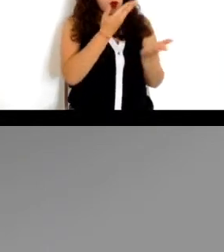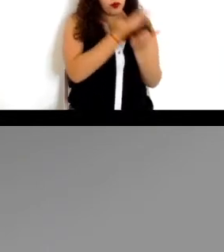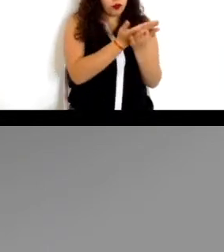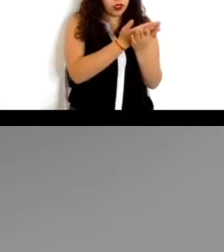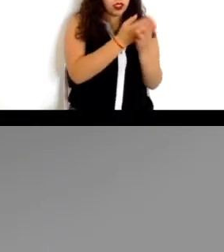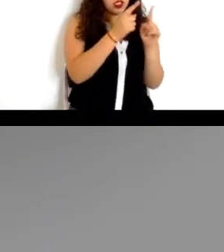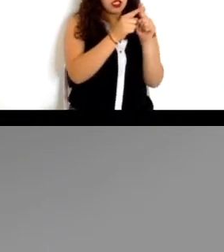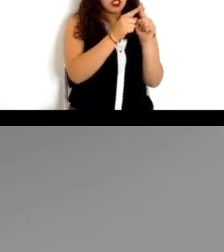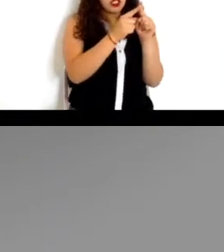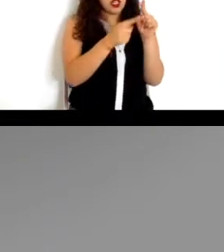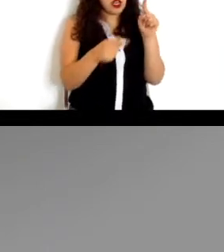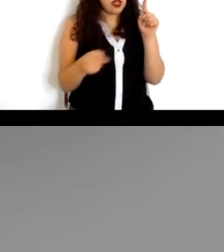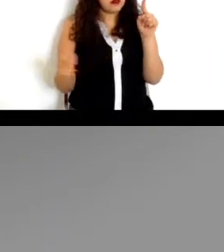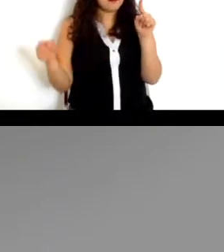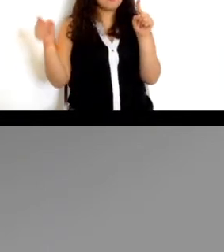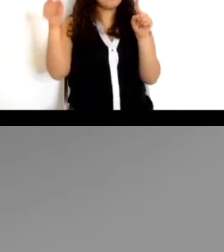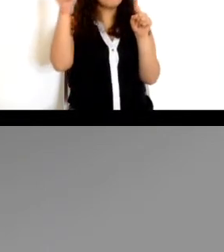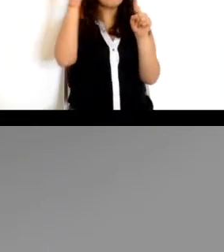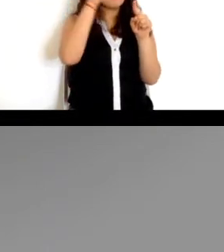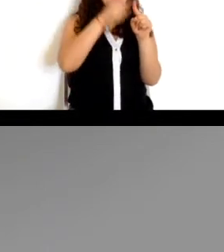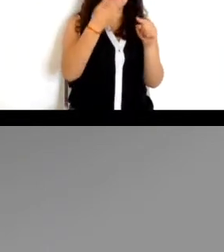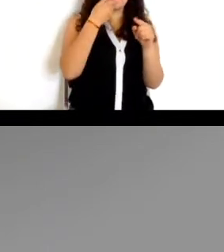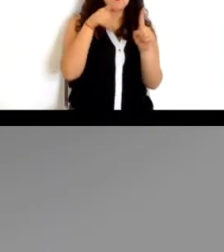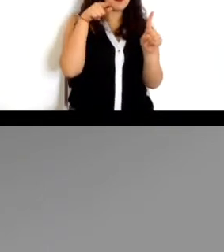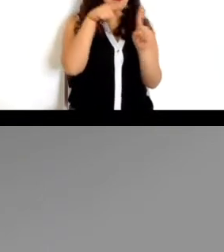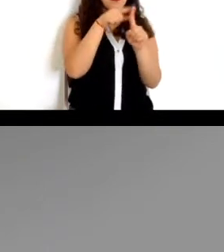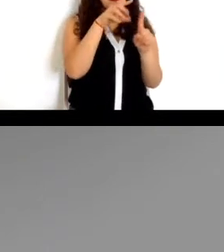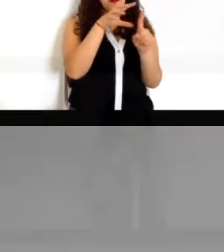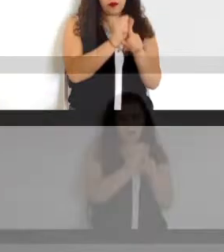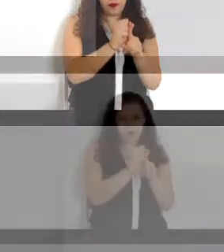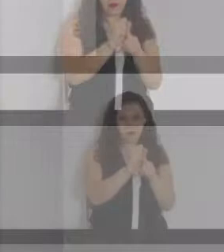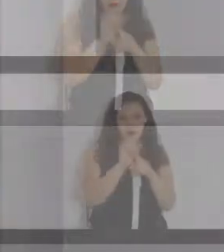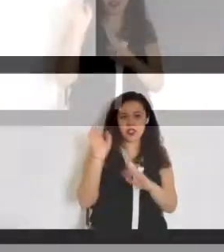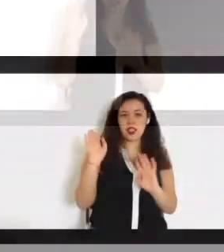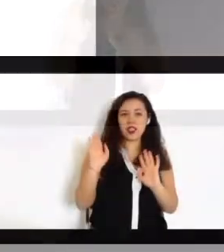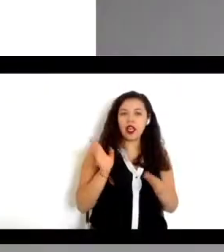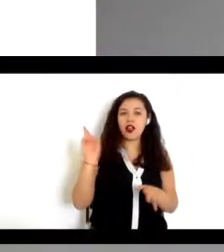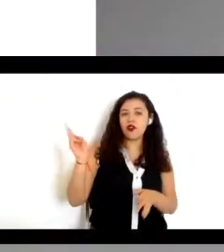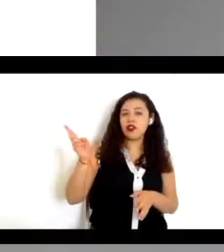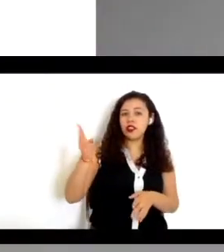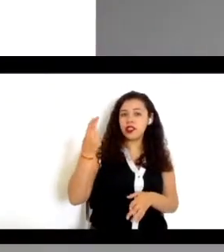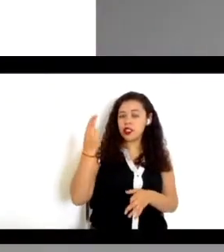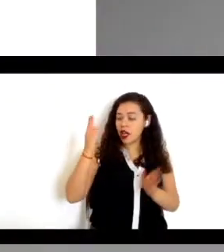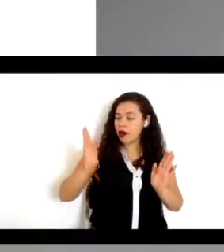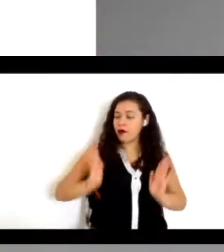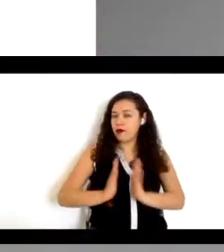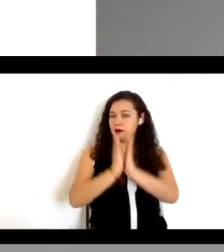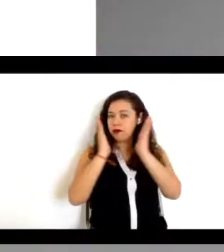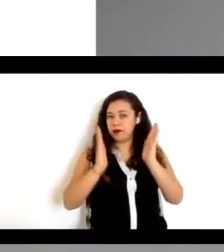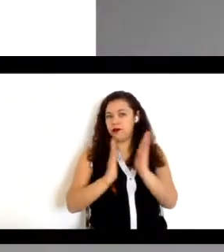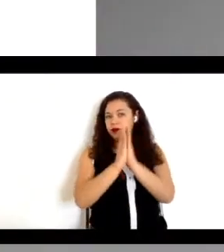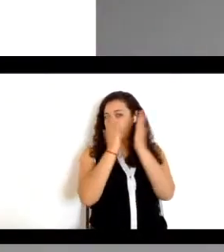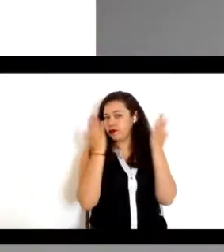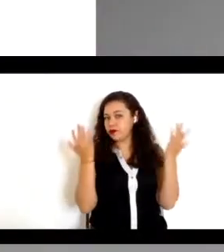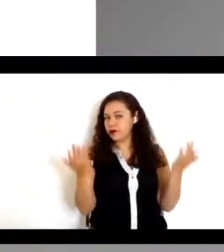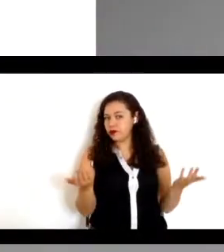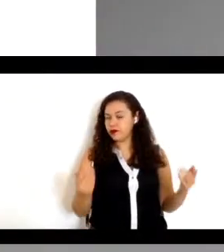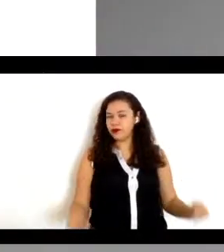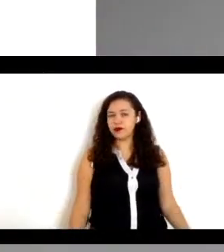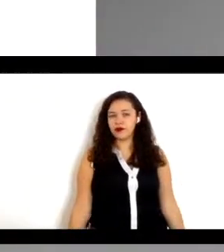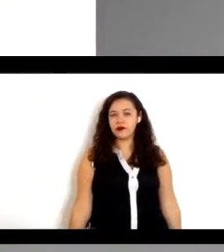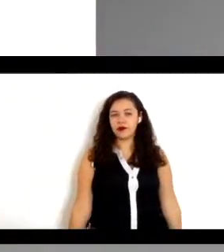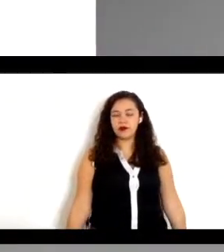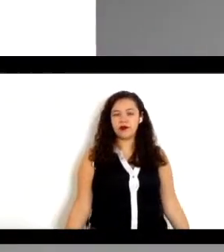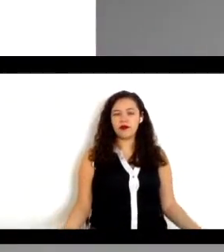de propuesta para que finalmente las universidades entraran al tema. De hecho, te puedo decir que ahorita Vida Independiente